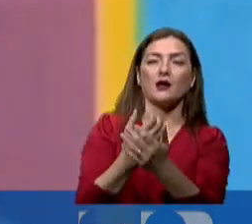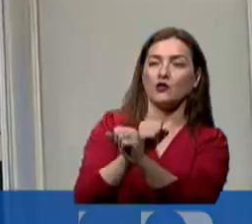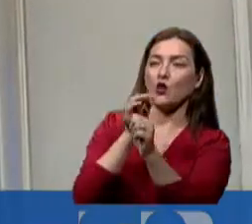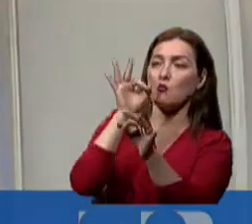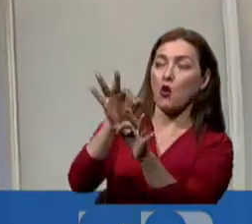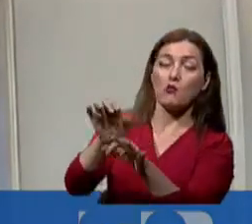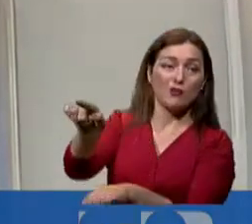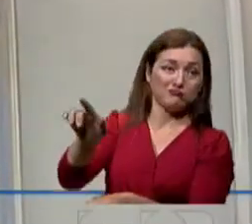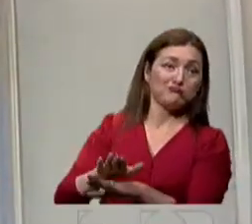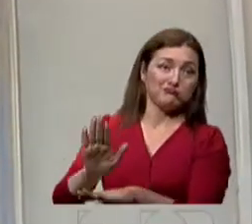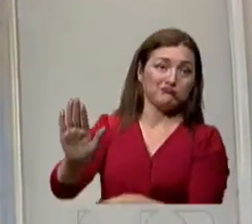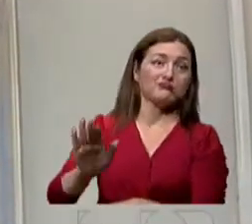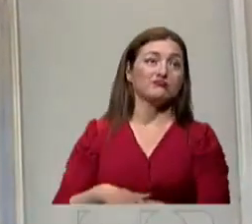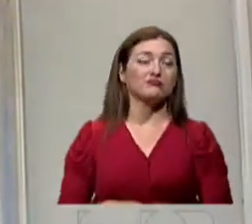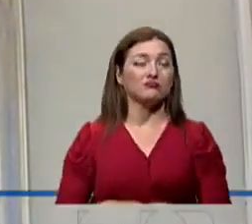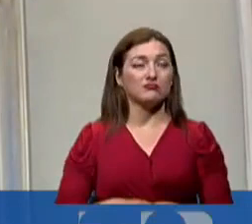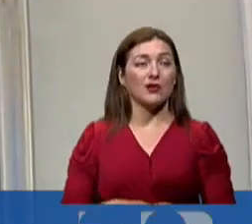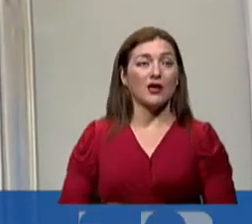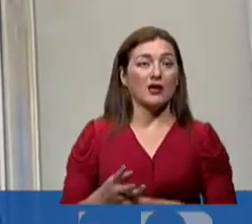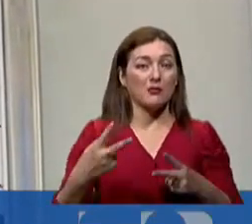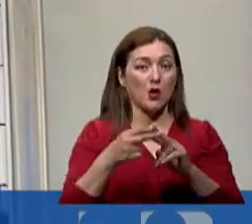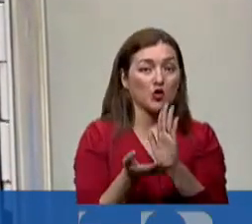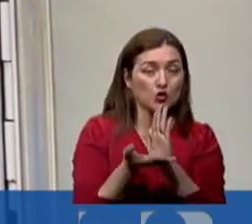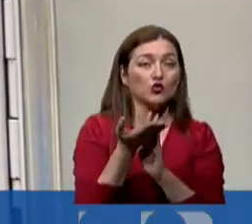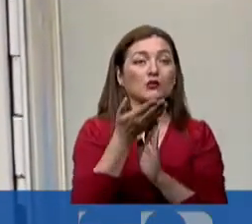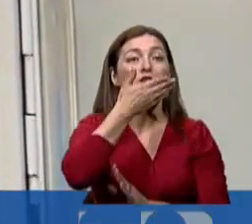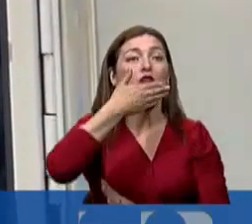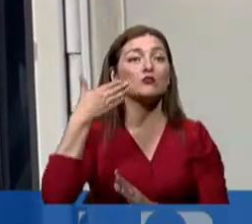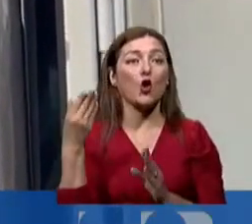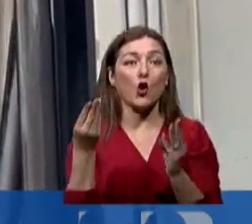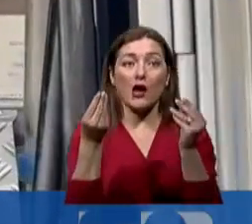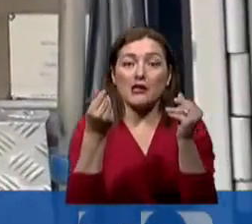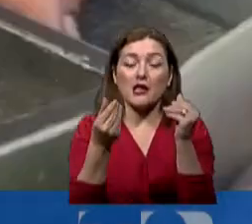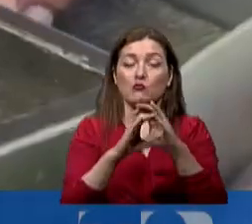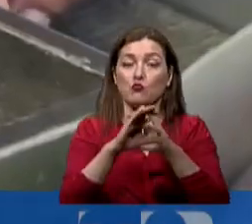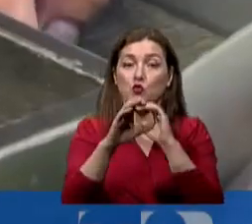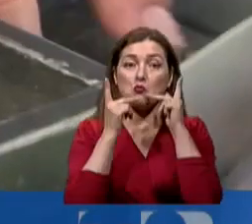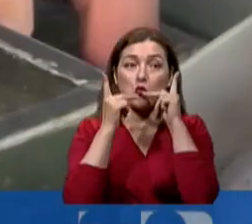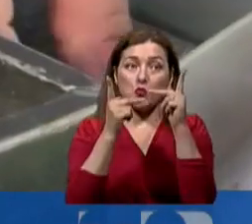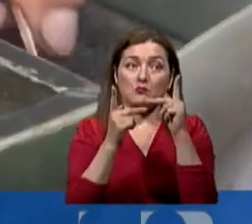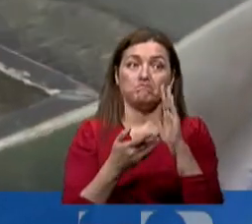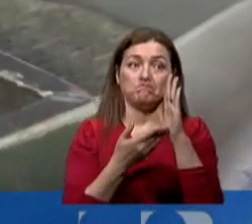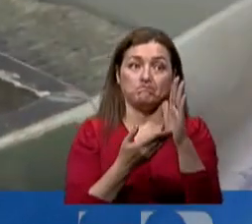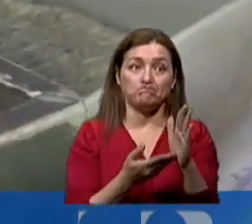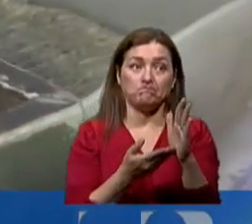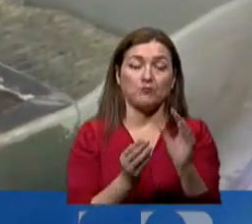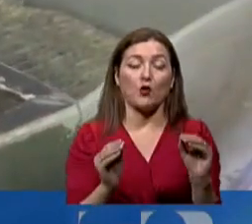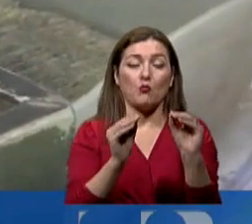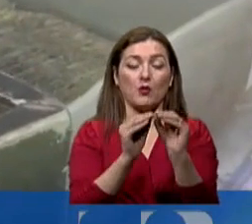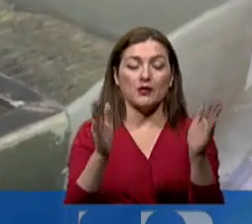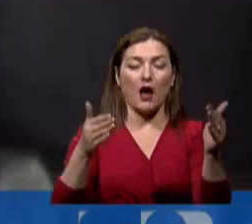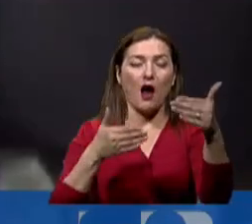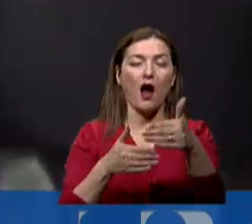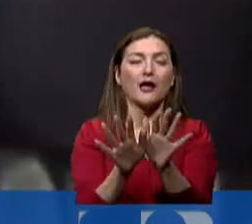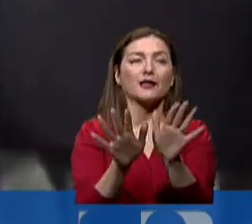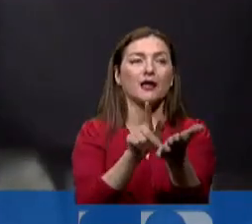del pueblo. Sin embargo, se detalló que con este alza del pasaje vendrán mejoras en el sistema de transporte, como por ejemplo la implementación de la caja